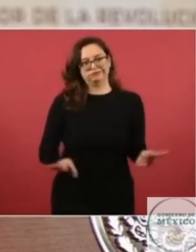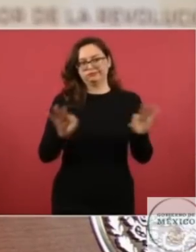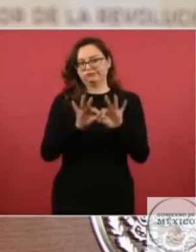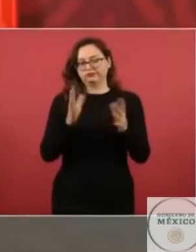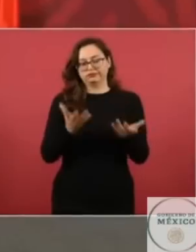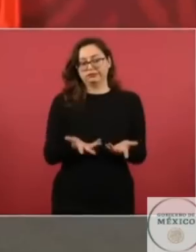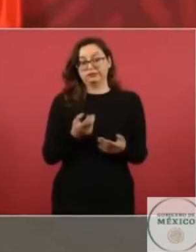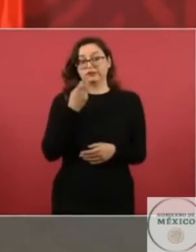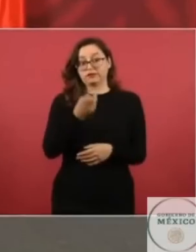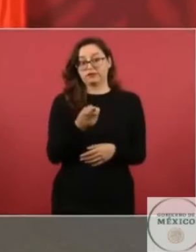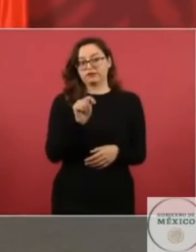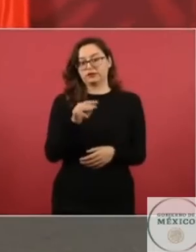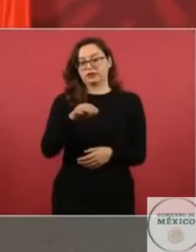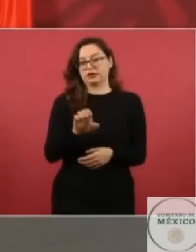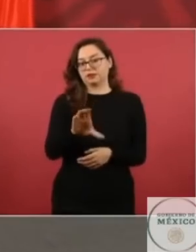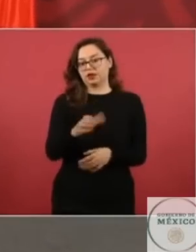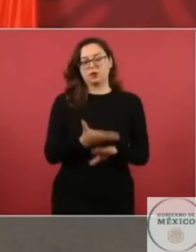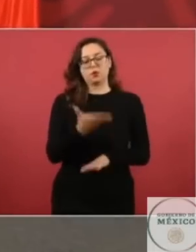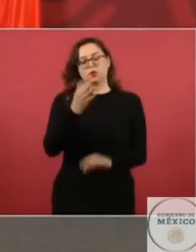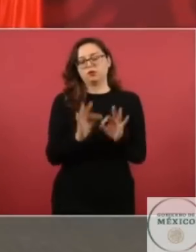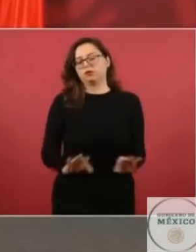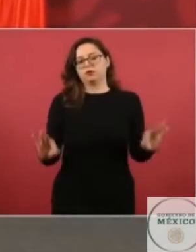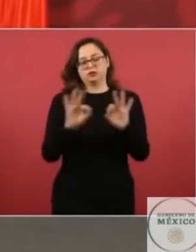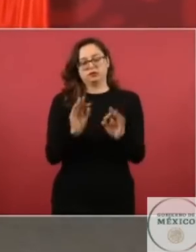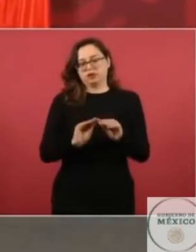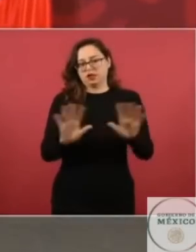Eso es importante, sin duda.